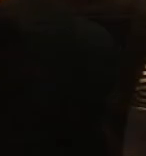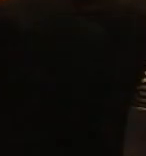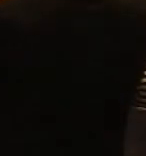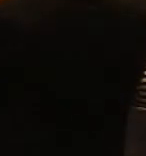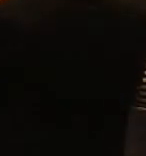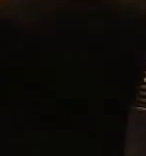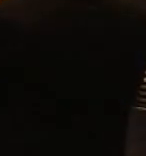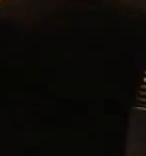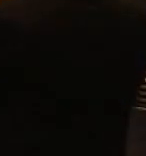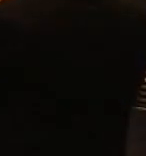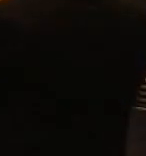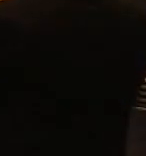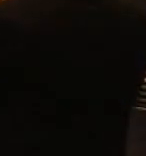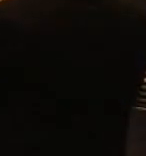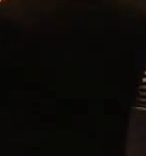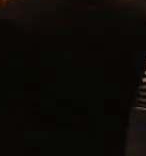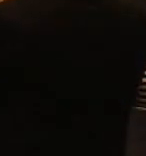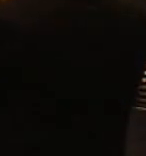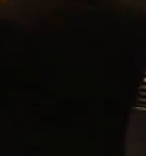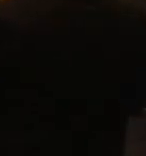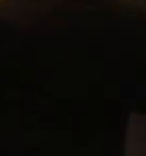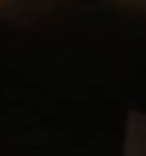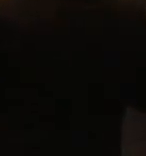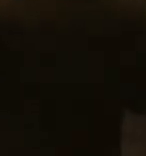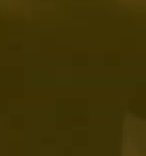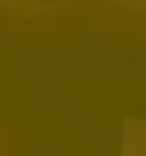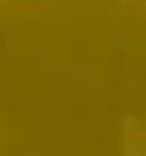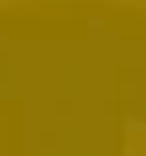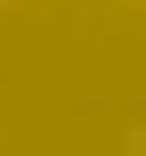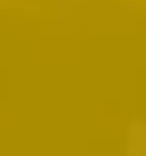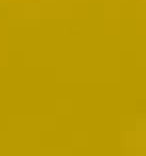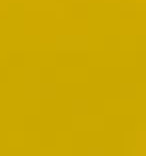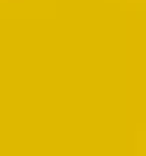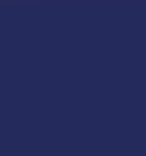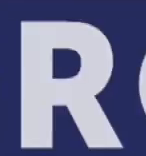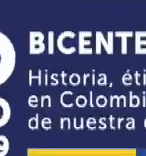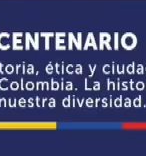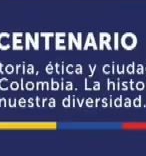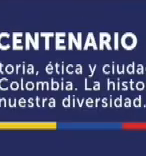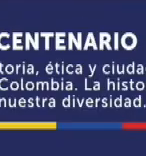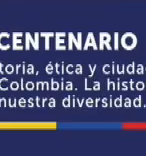Gracias.